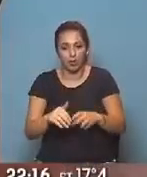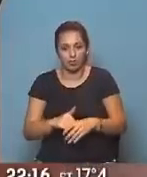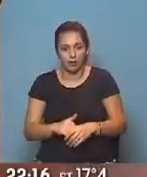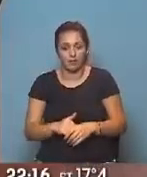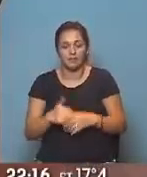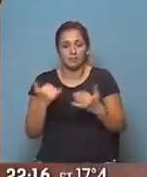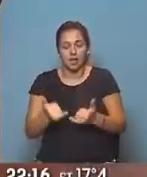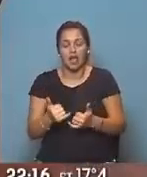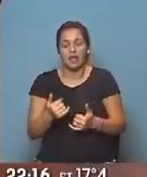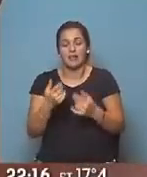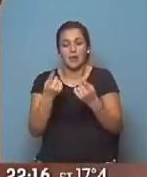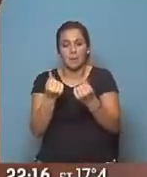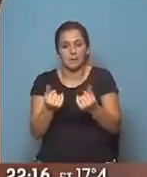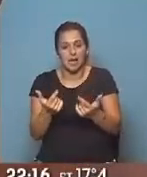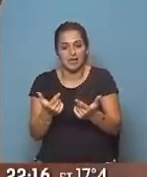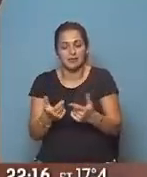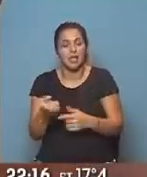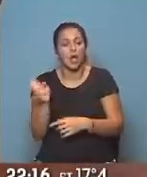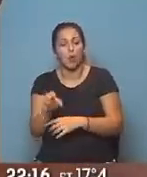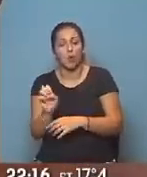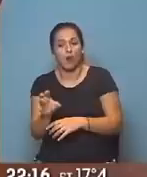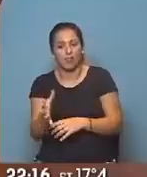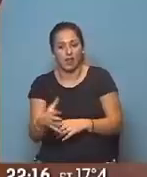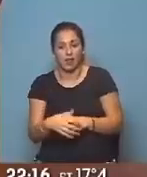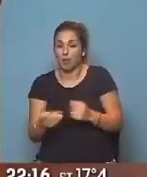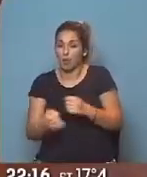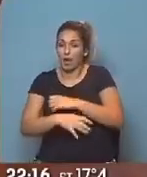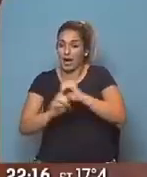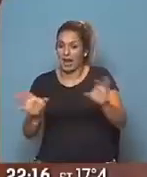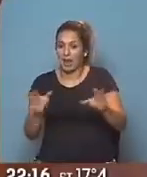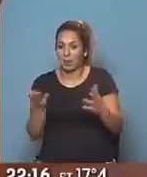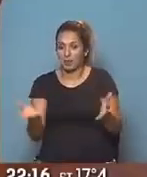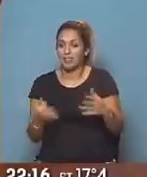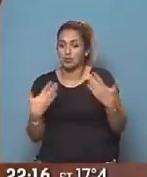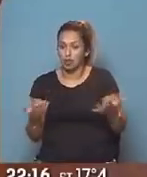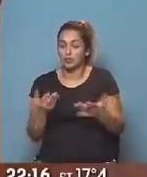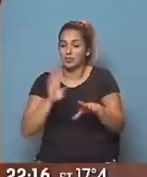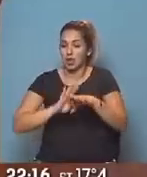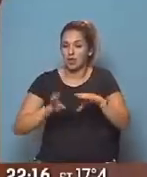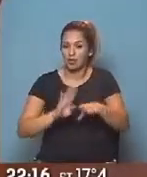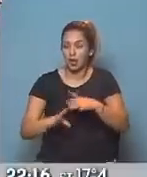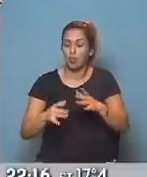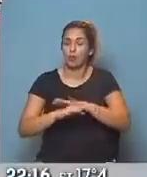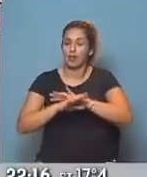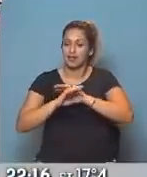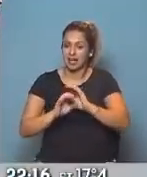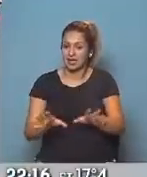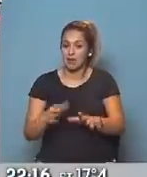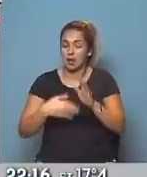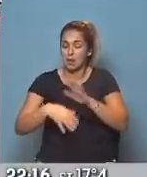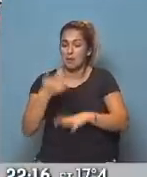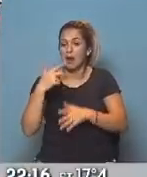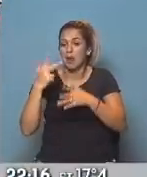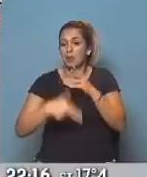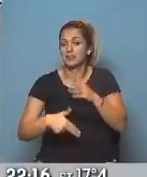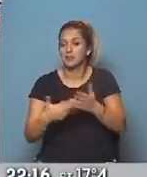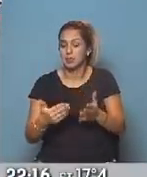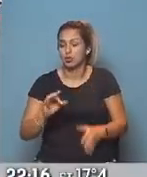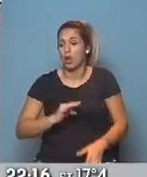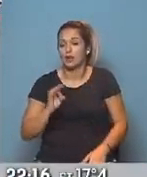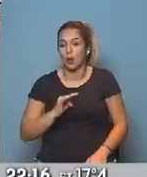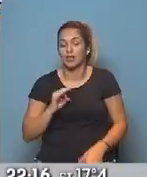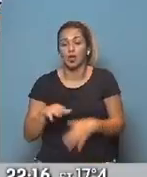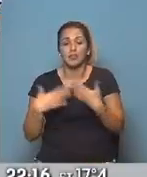saldos financieros en cuenta corriente muy grandes. Además, una gran deuda que también vence una parte de la deuda todos los años.